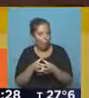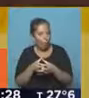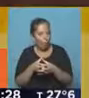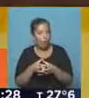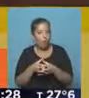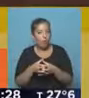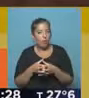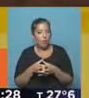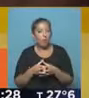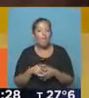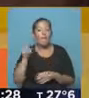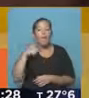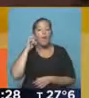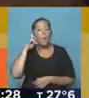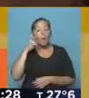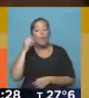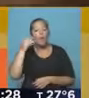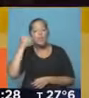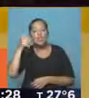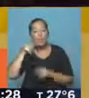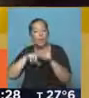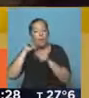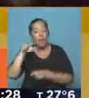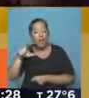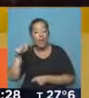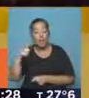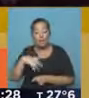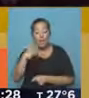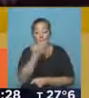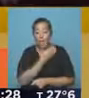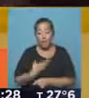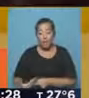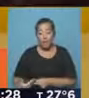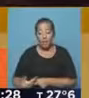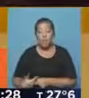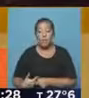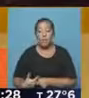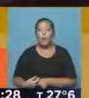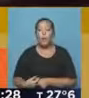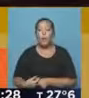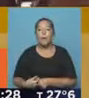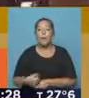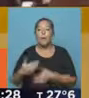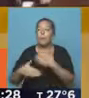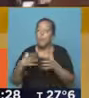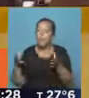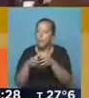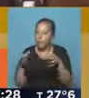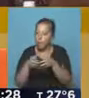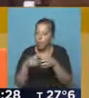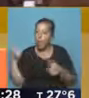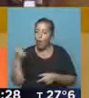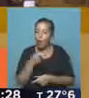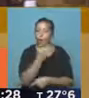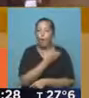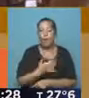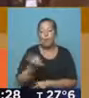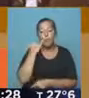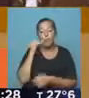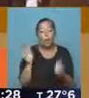guayaquil allí el alcalde jaime nebot saadi fue el que gestó digamos este partido de oposición y estaban